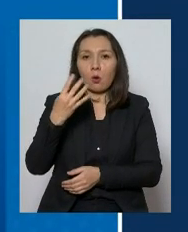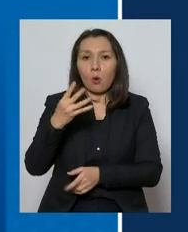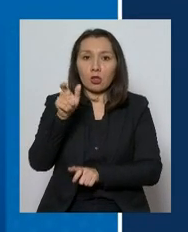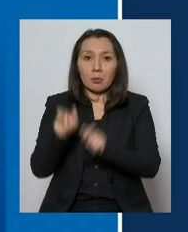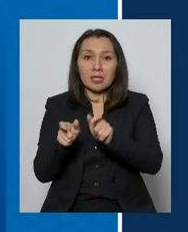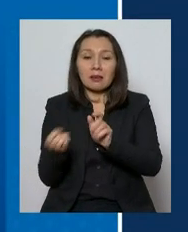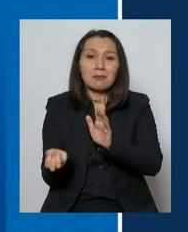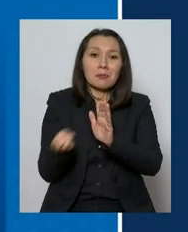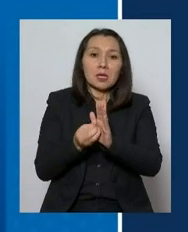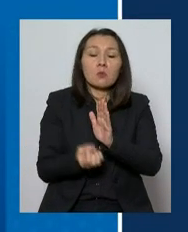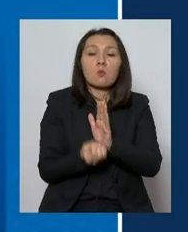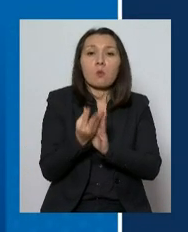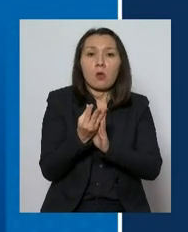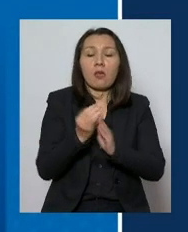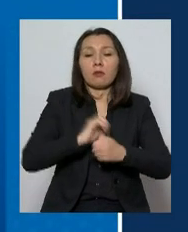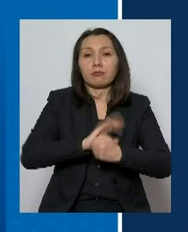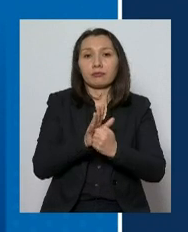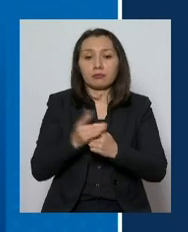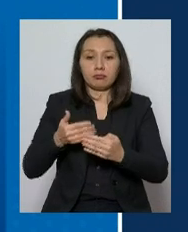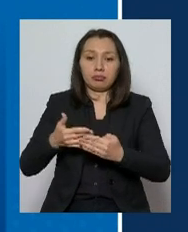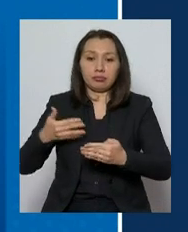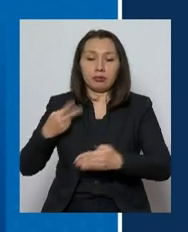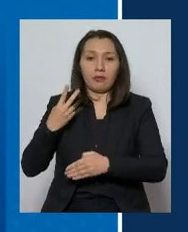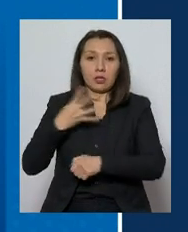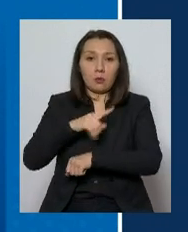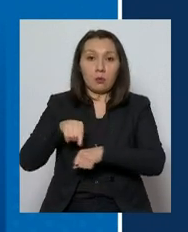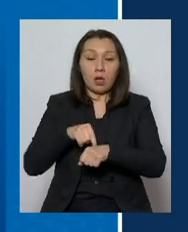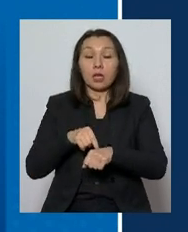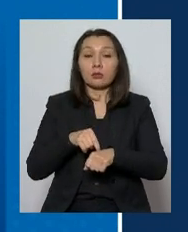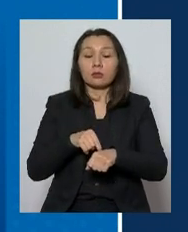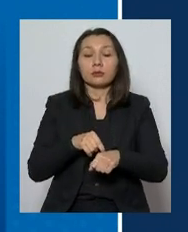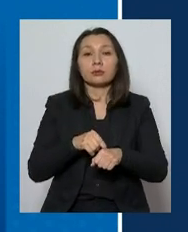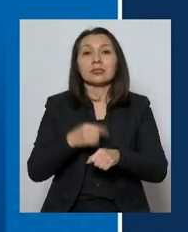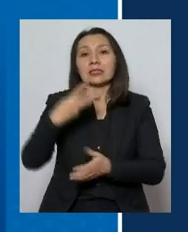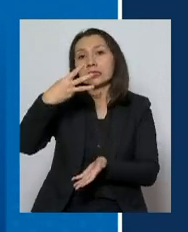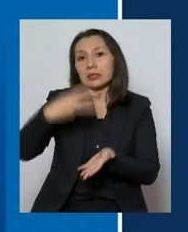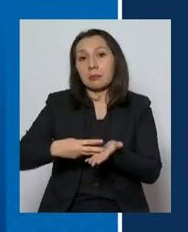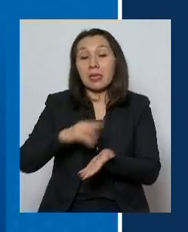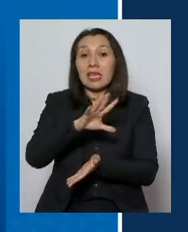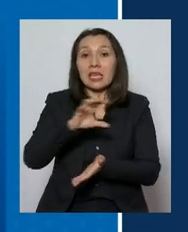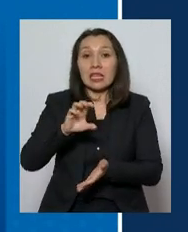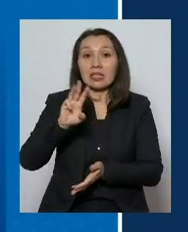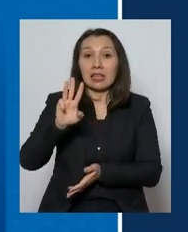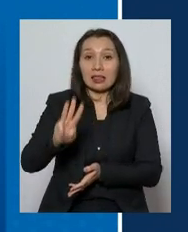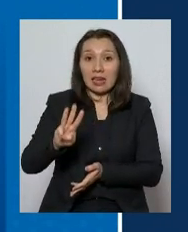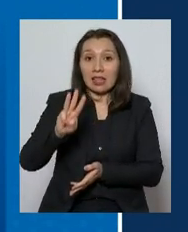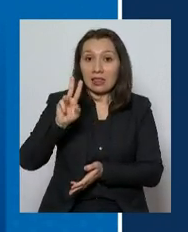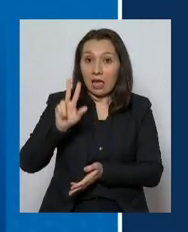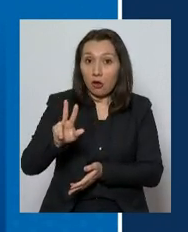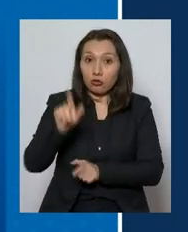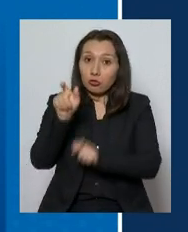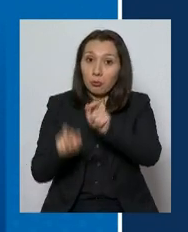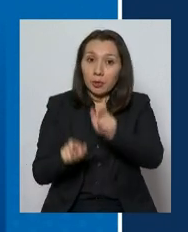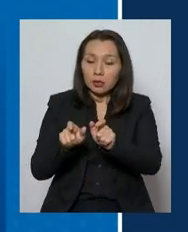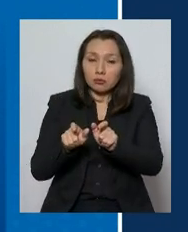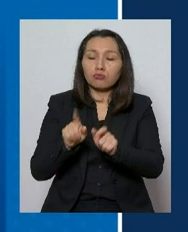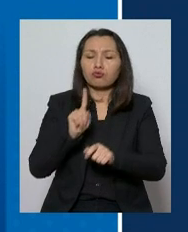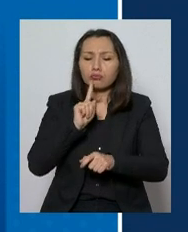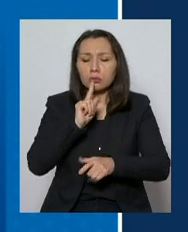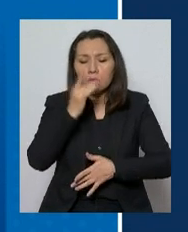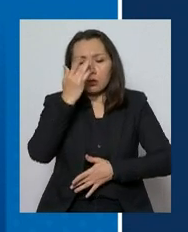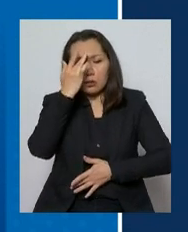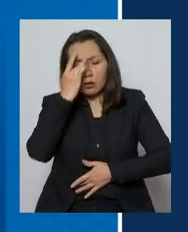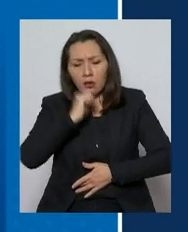3.964 casos las últimas 24 horas, de los cuales son 3.538 personas que han